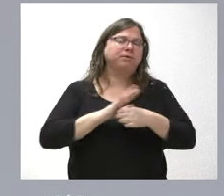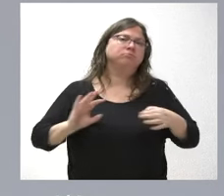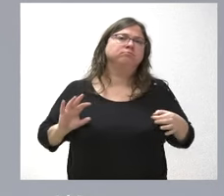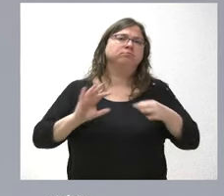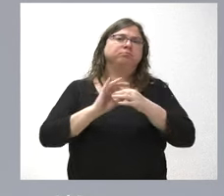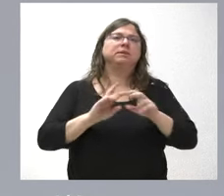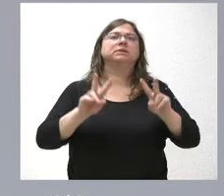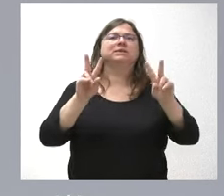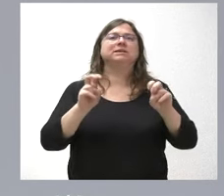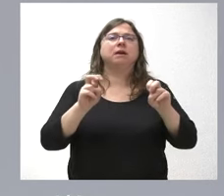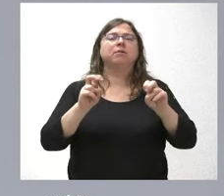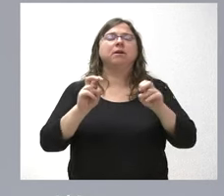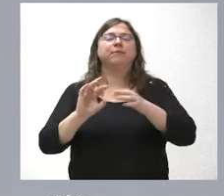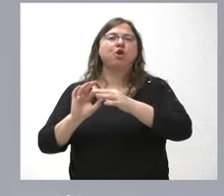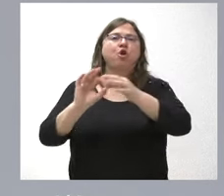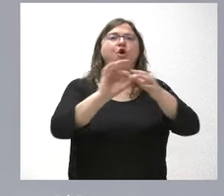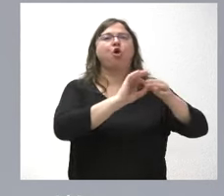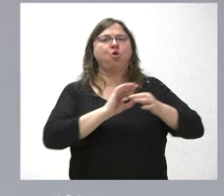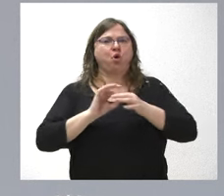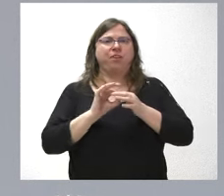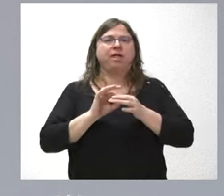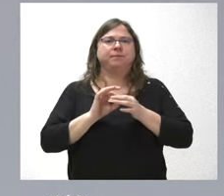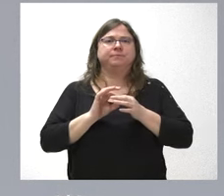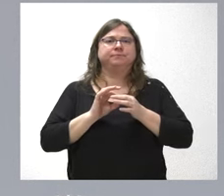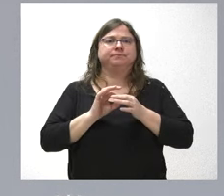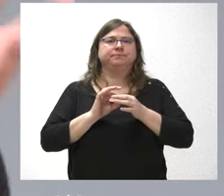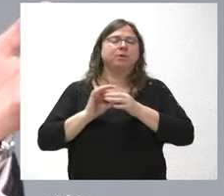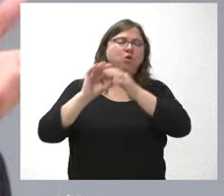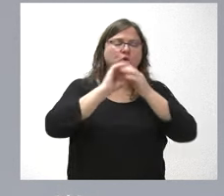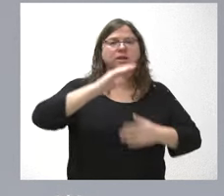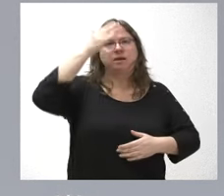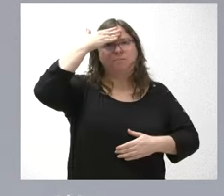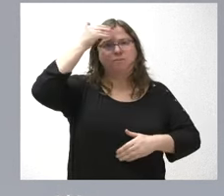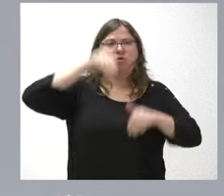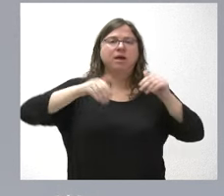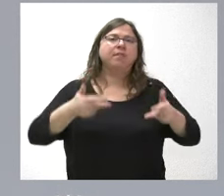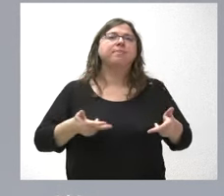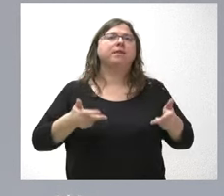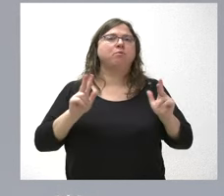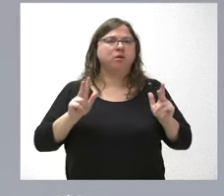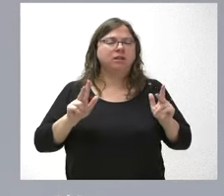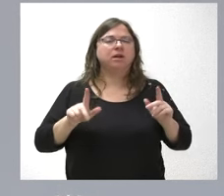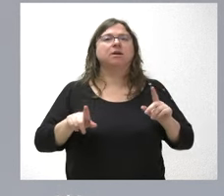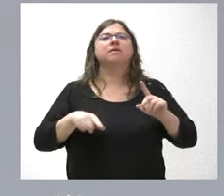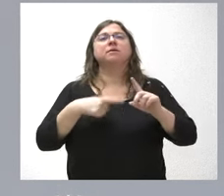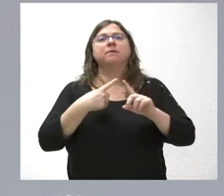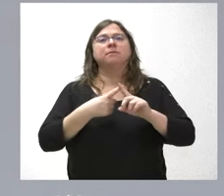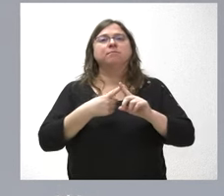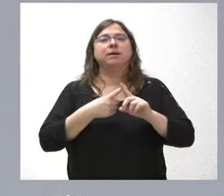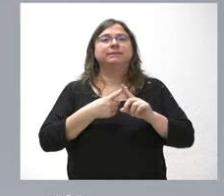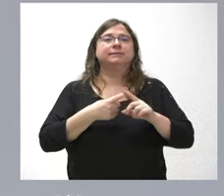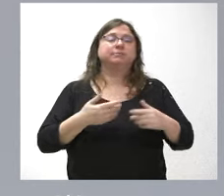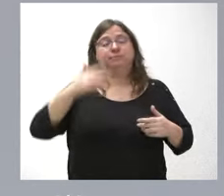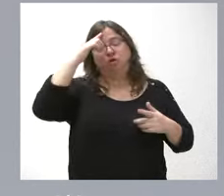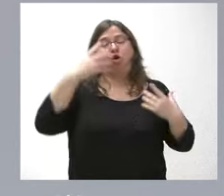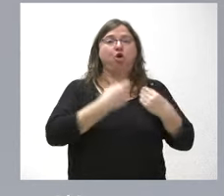la concordia, a la memoria democrática en el Estado, a la concordia en nuestra comunidad